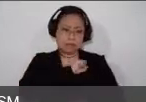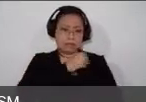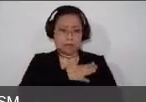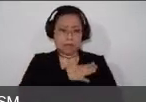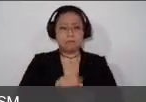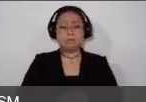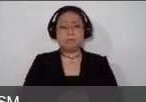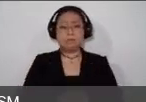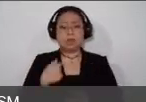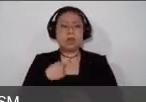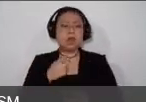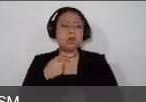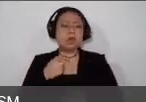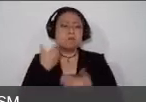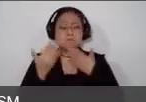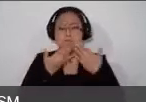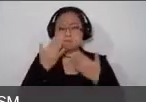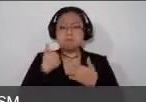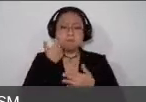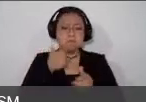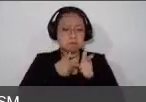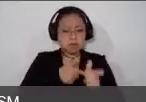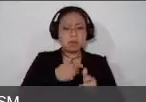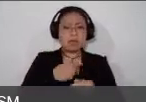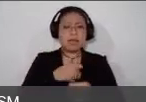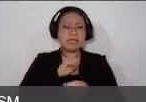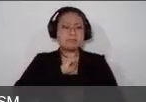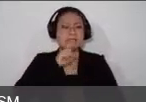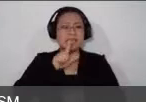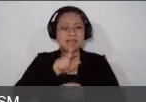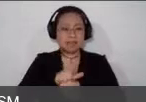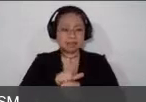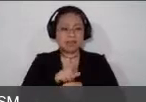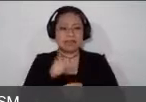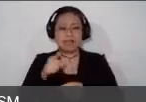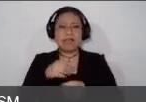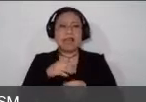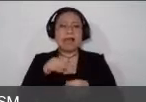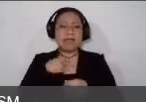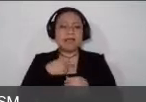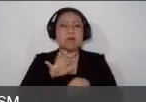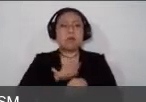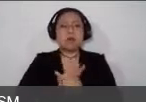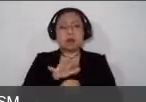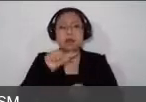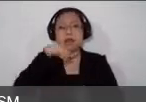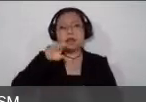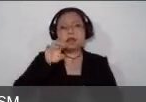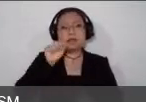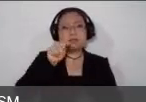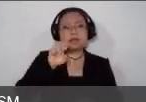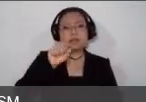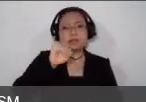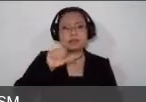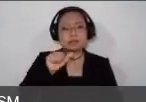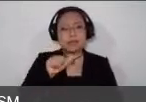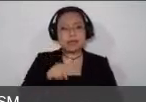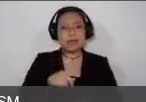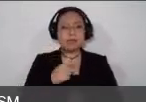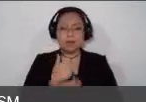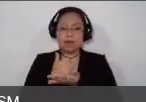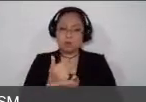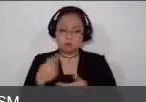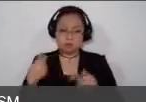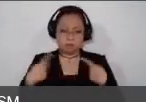especialidad de anestesia y reanimación y esto estaba dentro de un